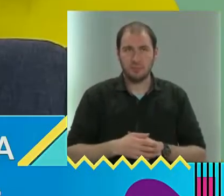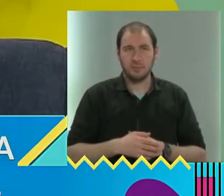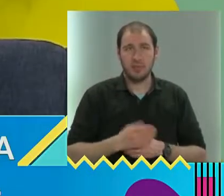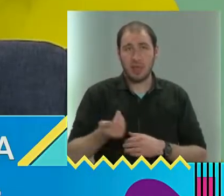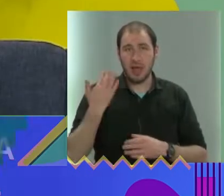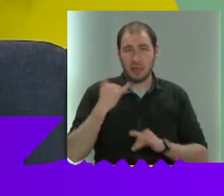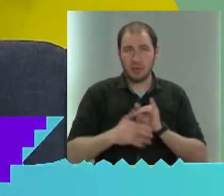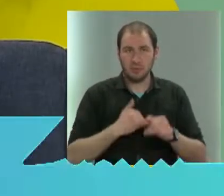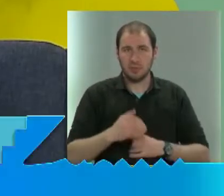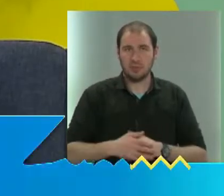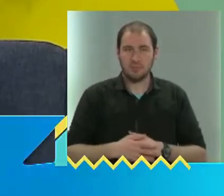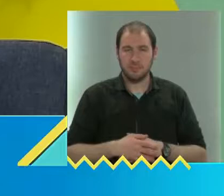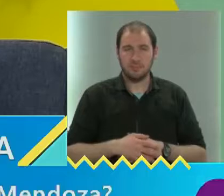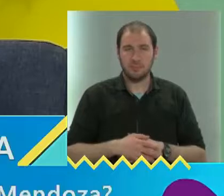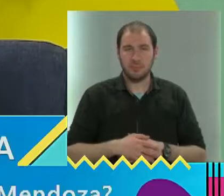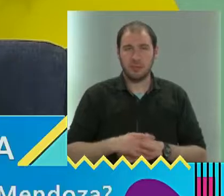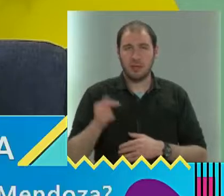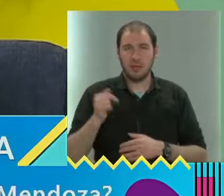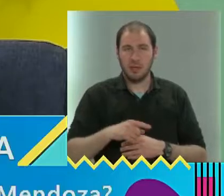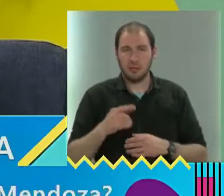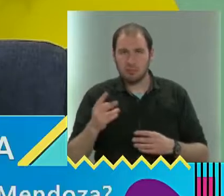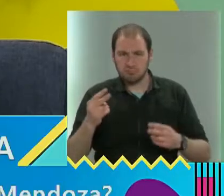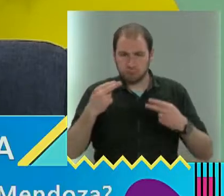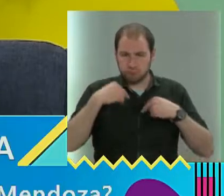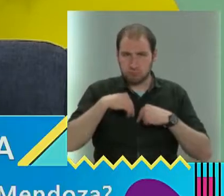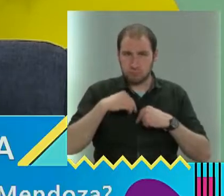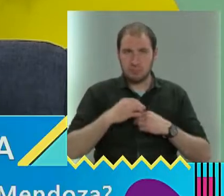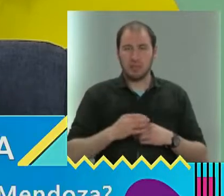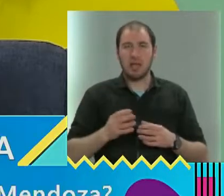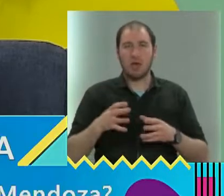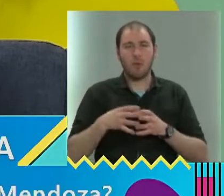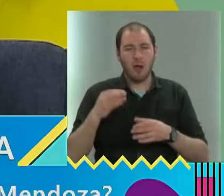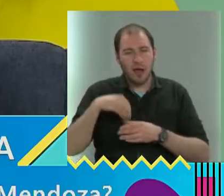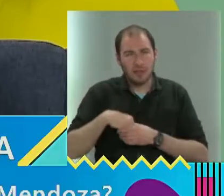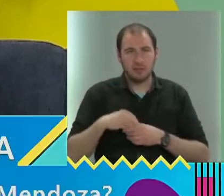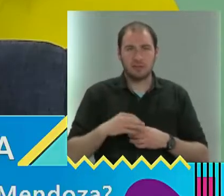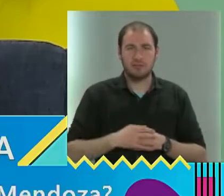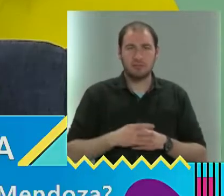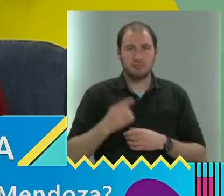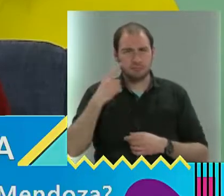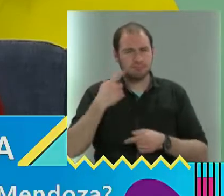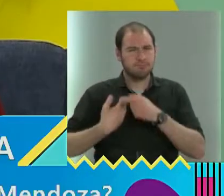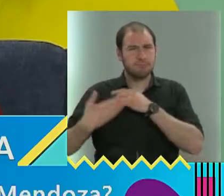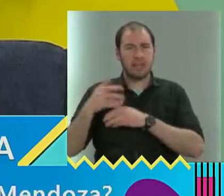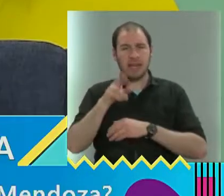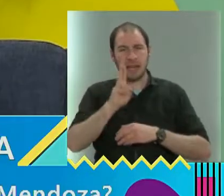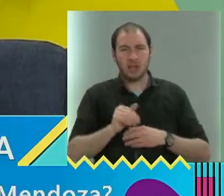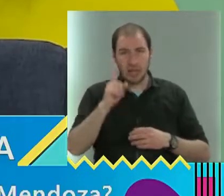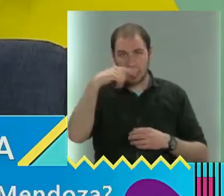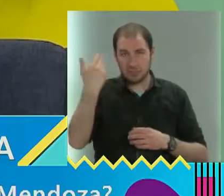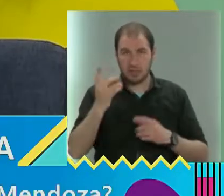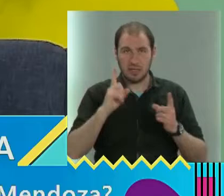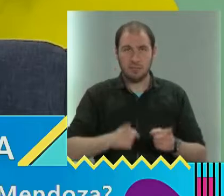decía anteriormente, esto de mirarnos hacia adentro, hacia el sistema y hacer prospectiva regional e